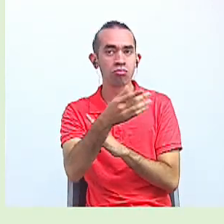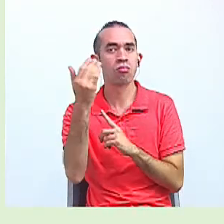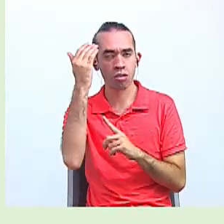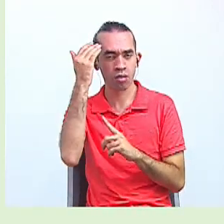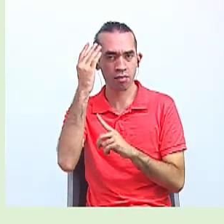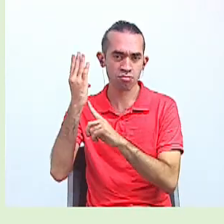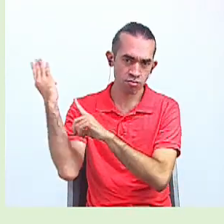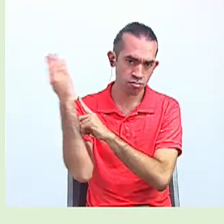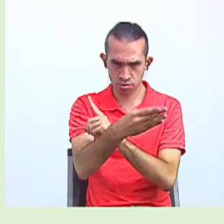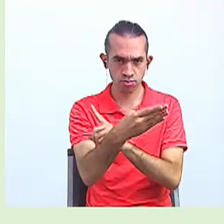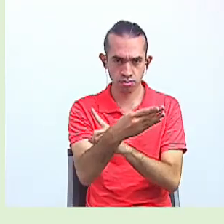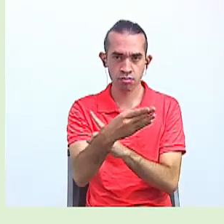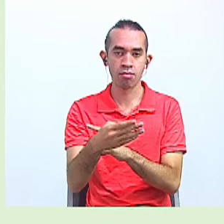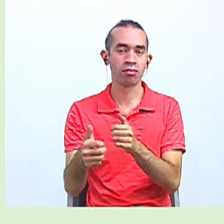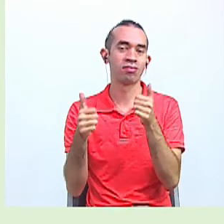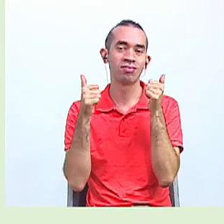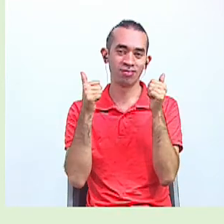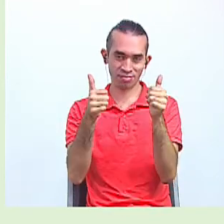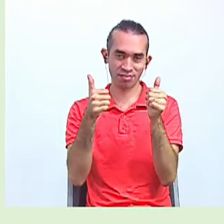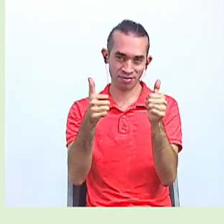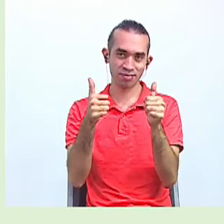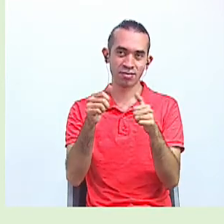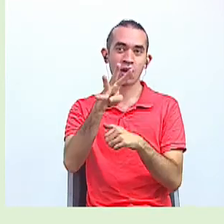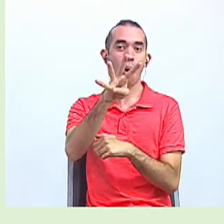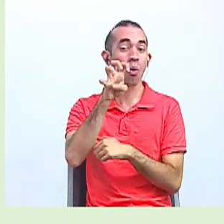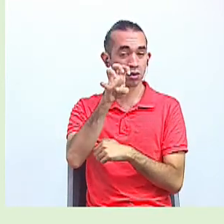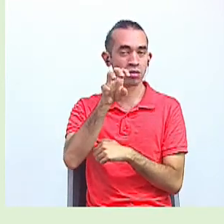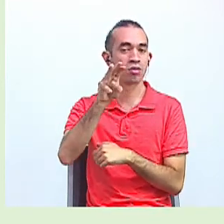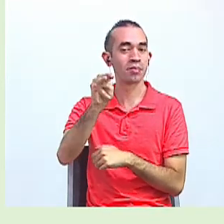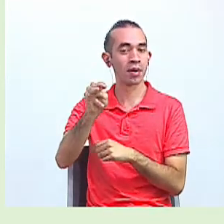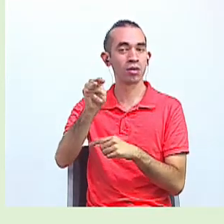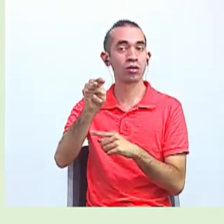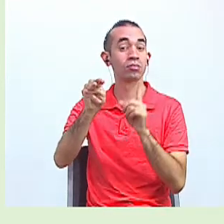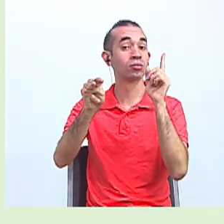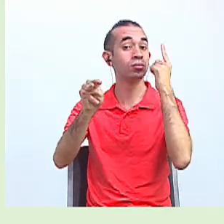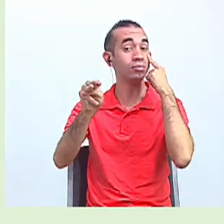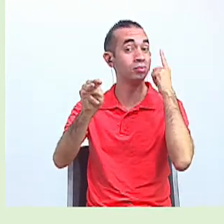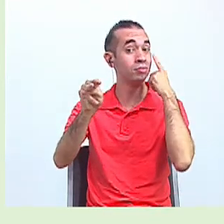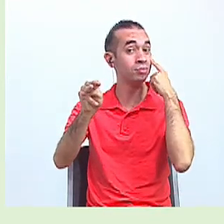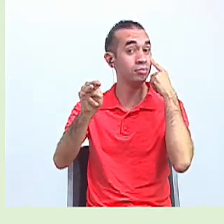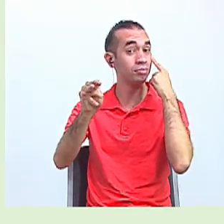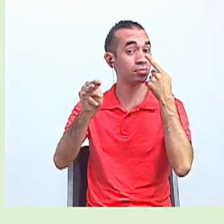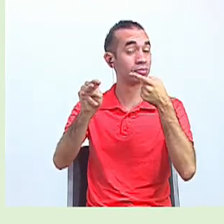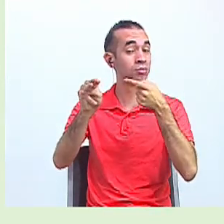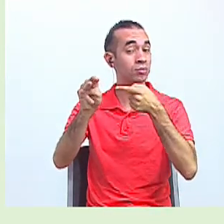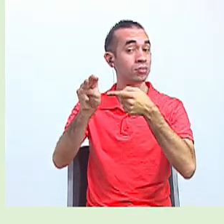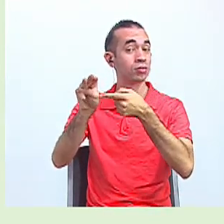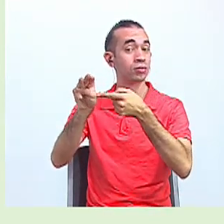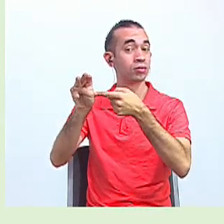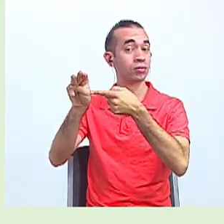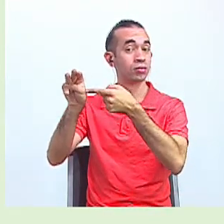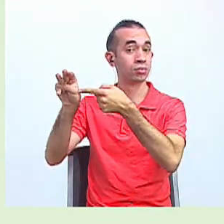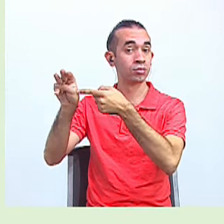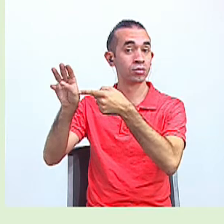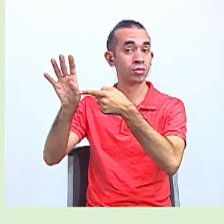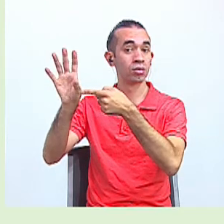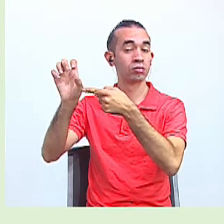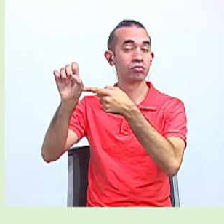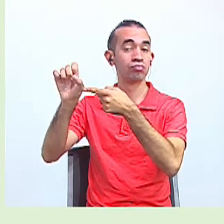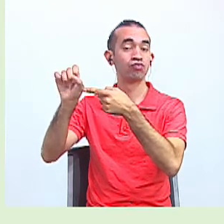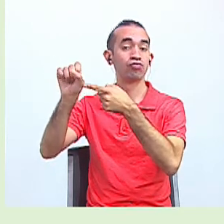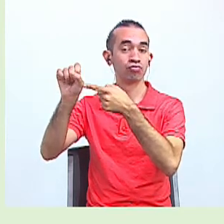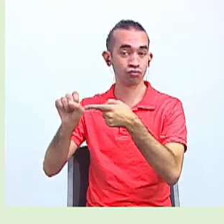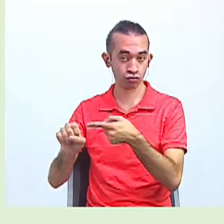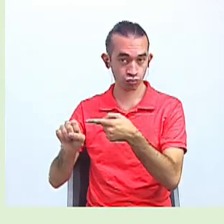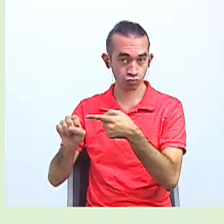tienen? Muy bien, 400 metros, pero vean la diferencia. Le agregamos dirección, porque el